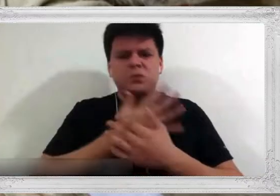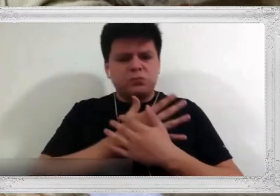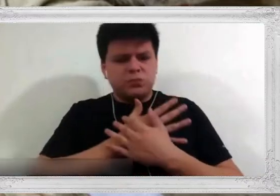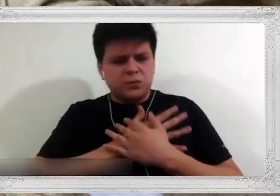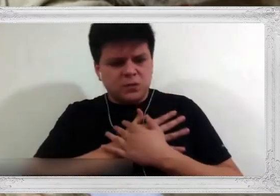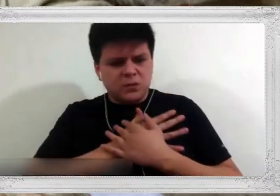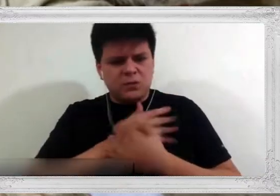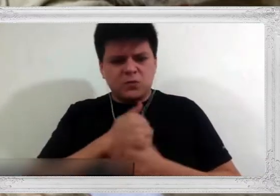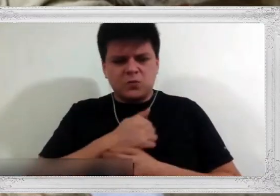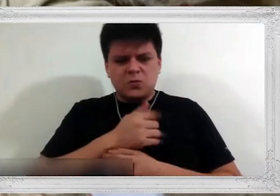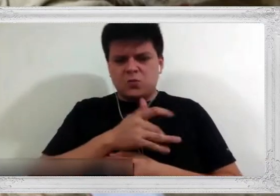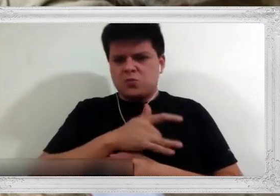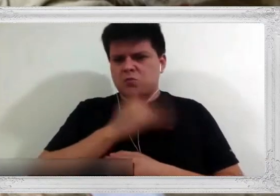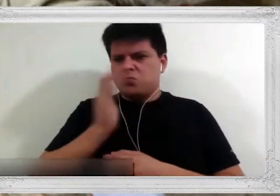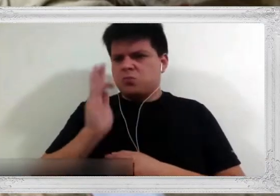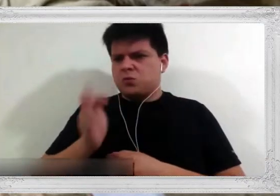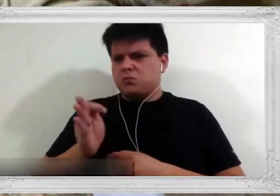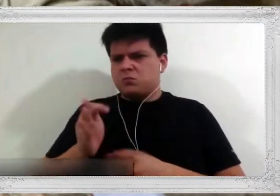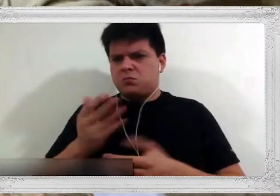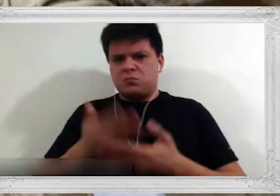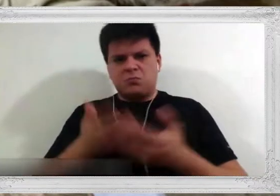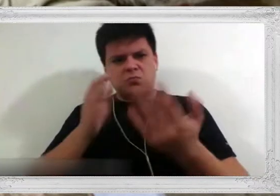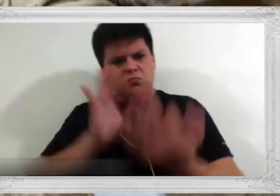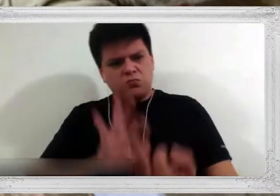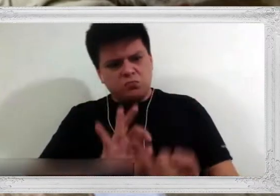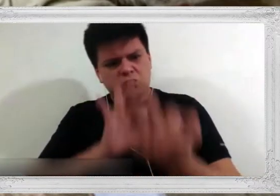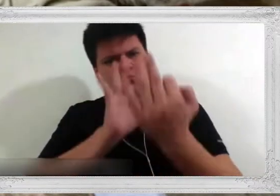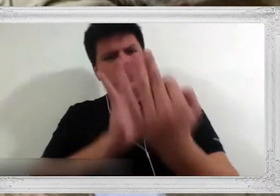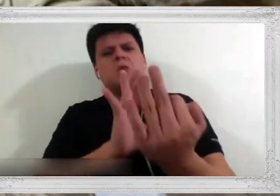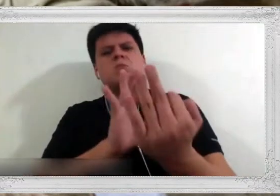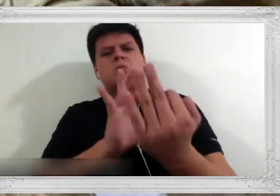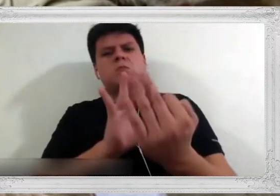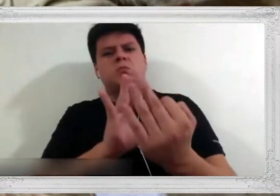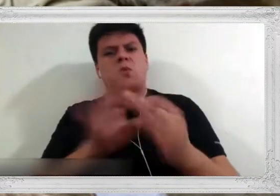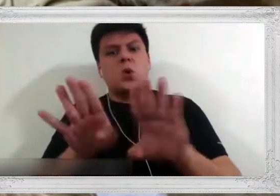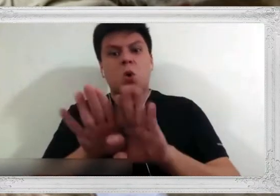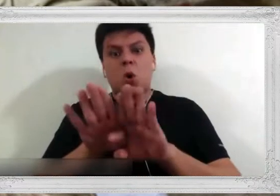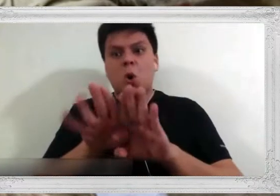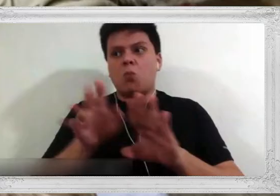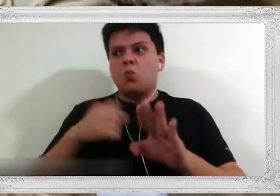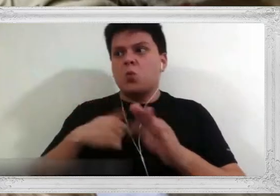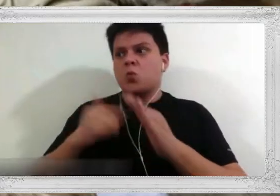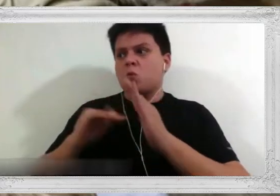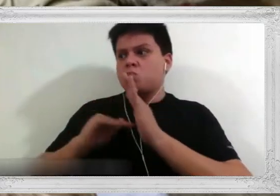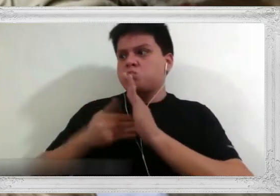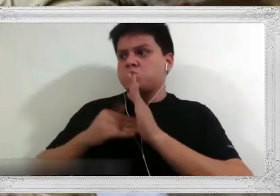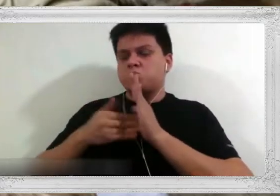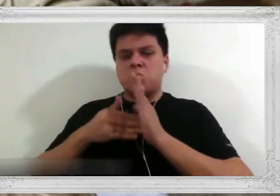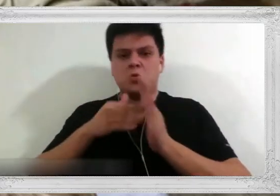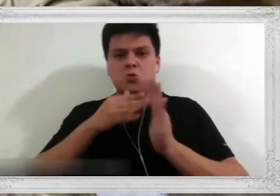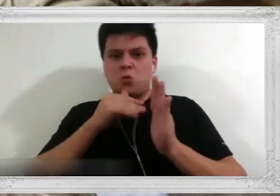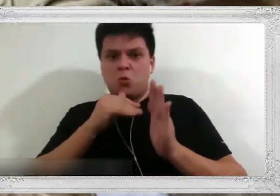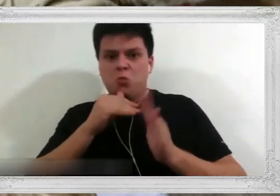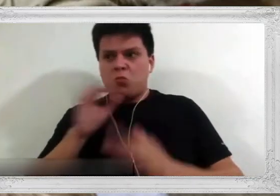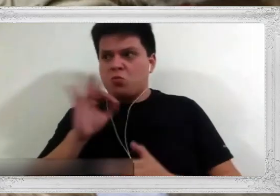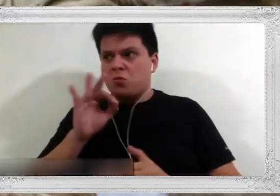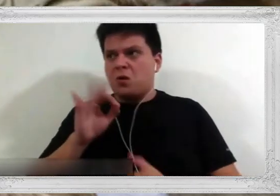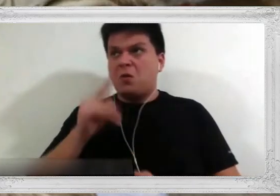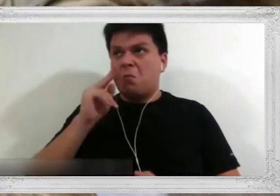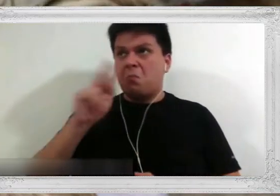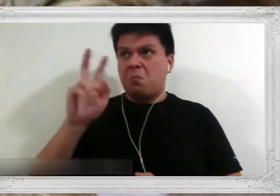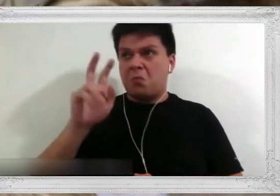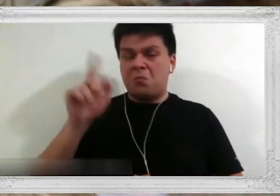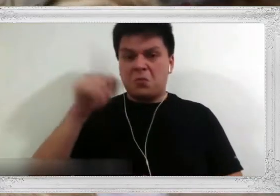¿Cómo puede entonces encarar tal deseo, sin esconderlo y sin achicarlo? Sobre todo